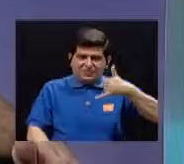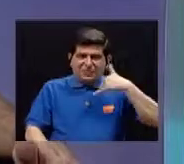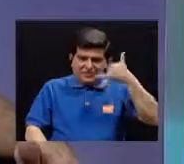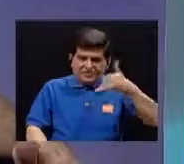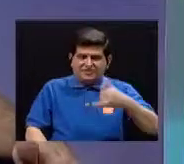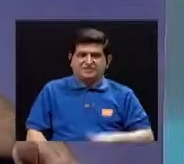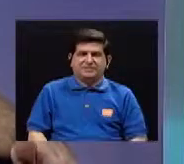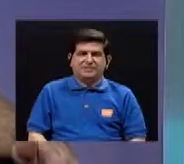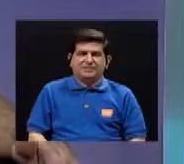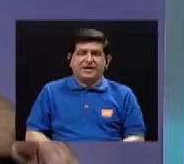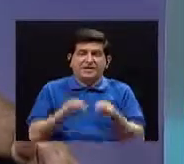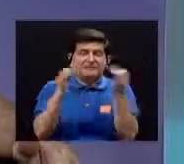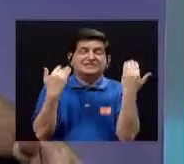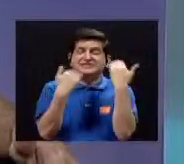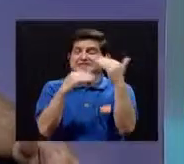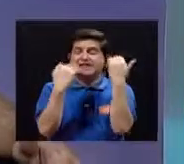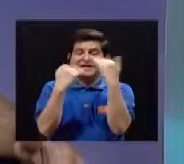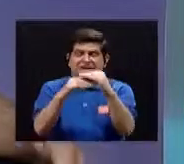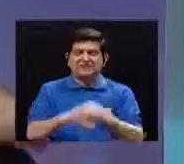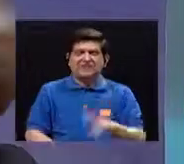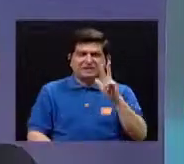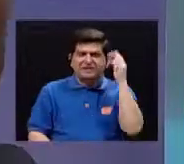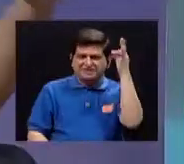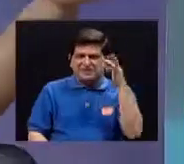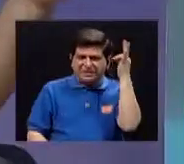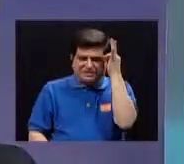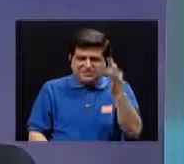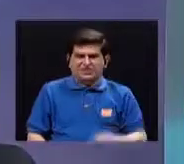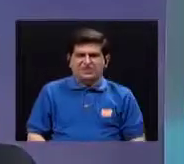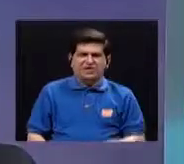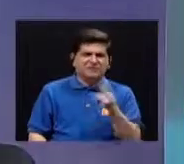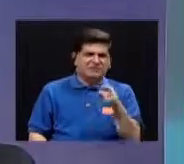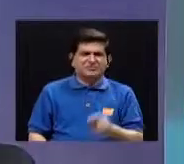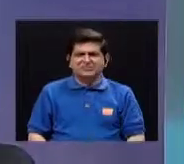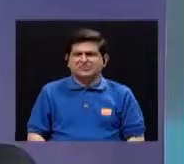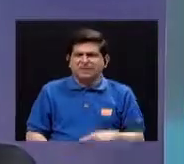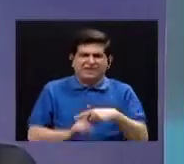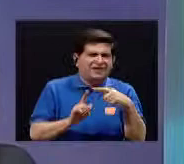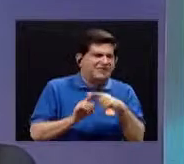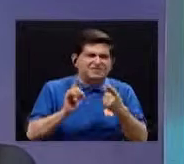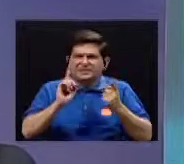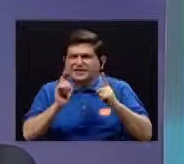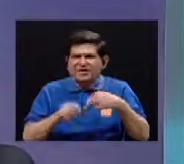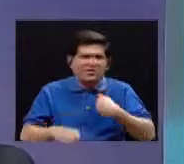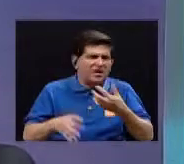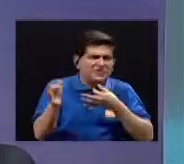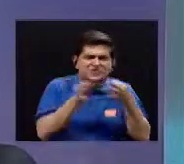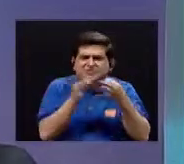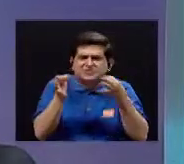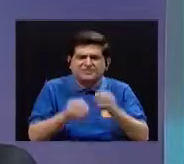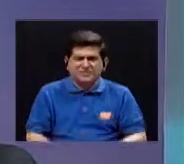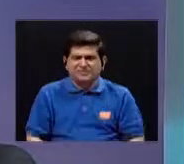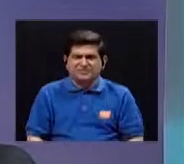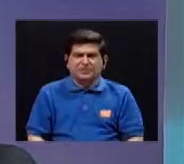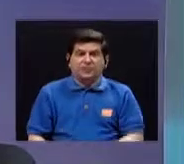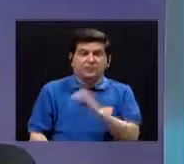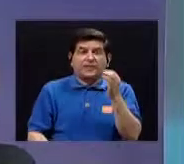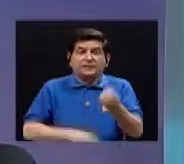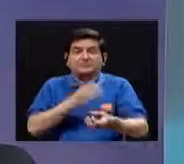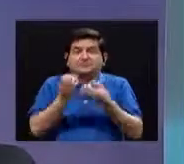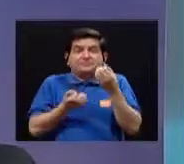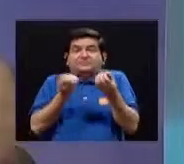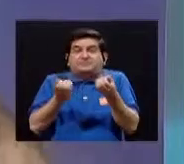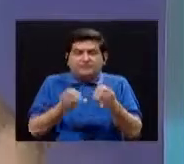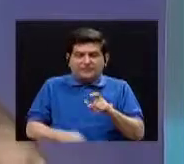entonces se podía llamar y sin límites entonces hay tres teorías y entonces quedas como si en el medio cuál es cojo para contar